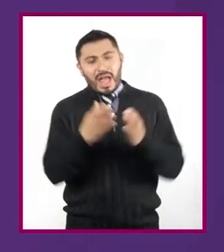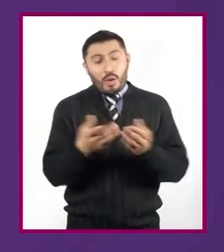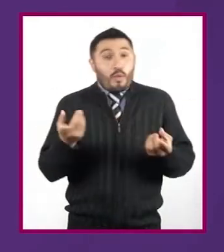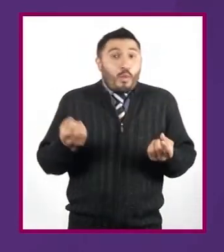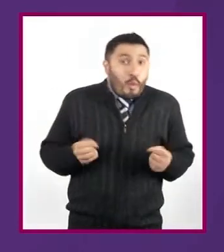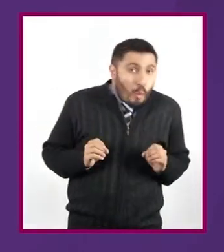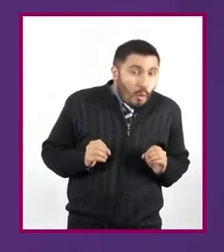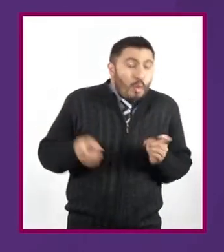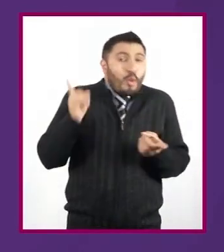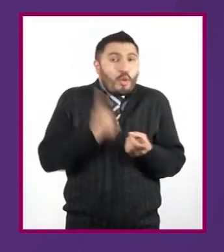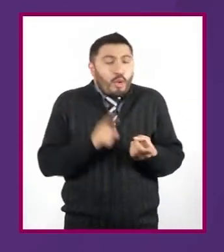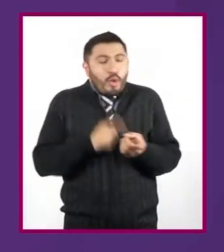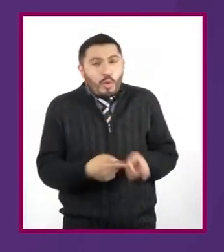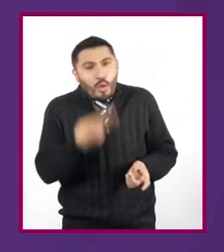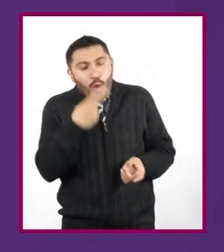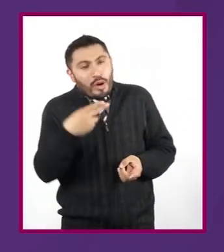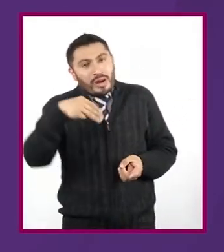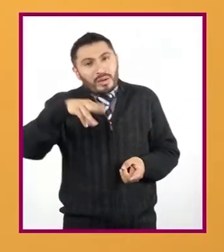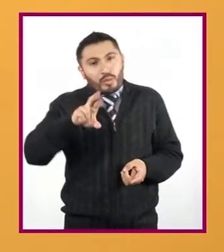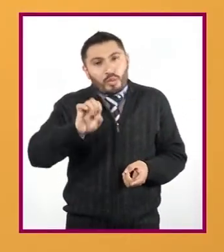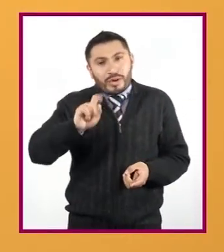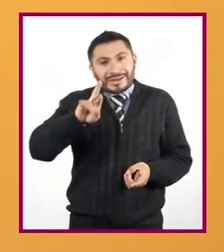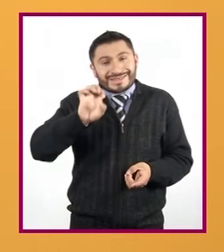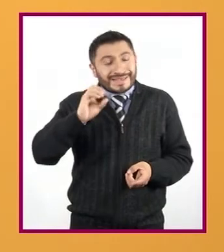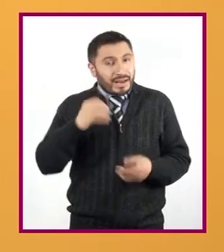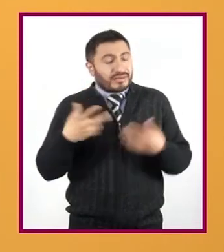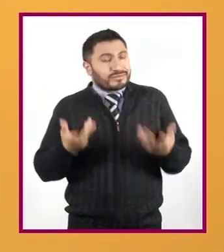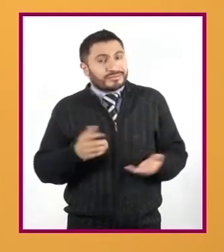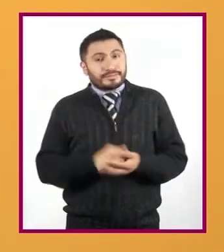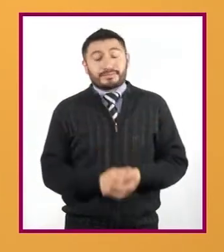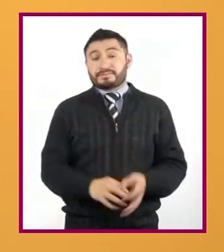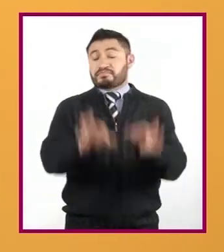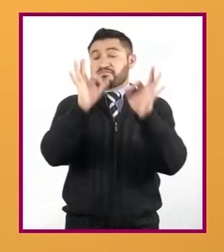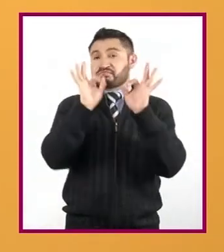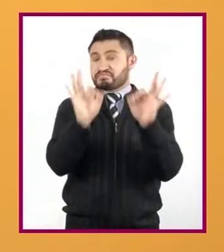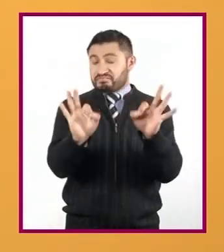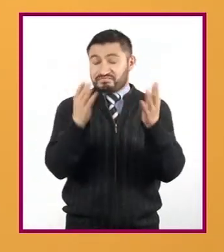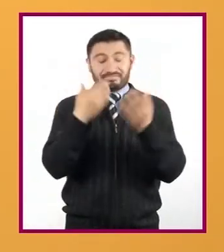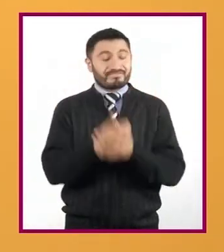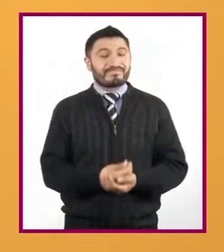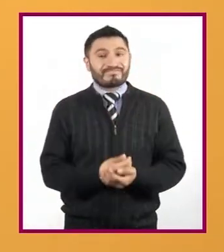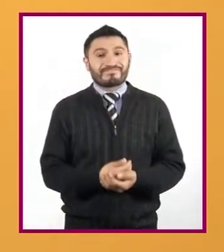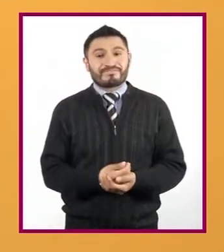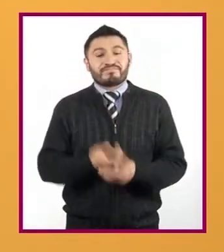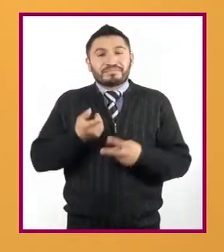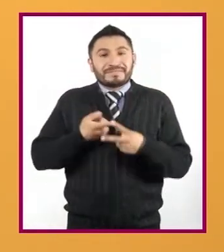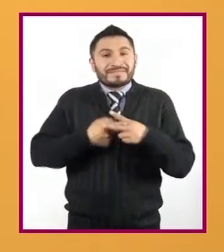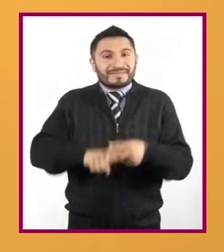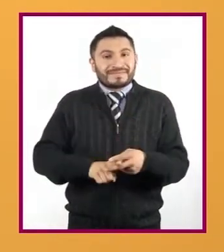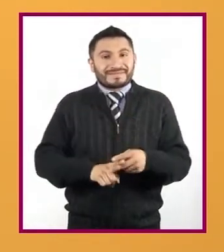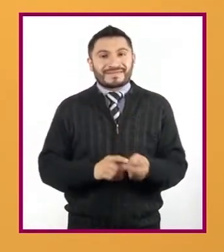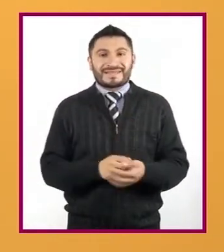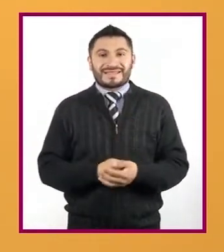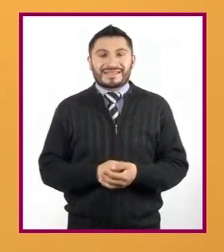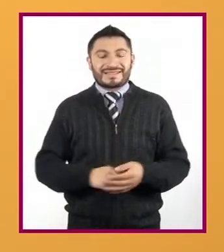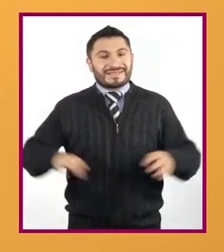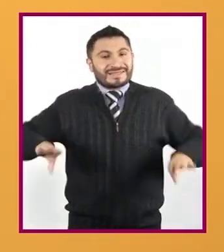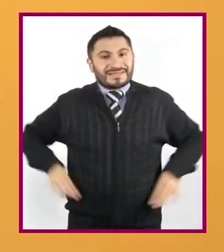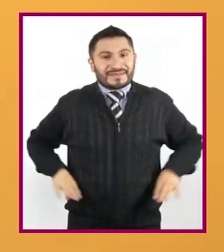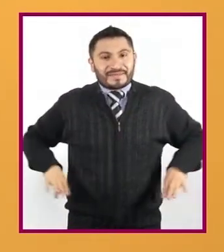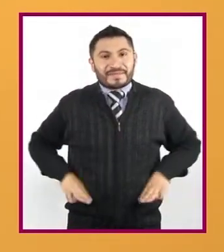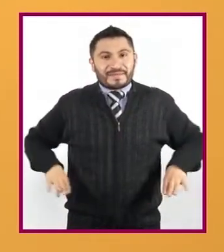se puede aplicar el muestreo? Excelente, maestro Luis. Iniciemos con las